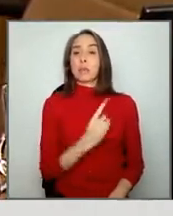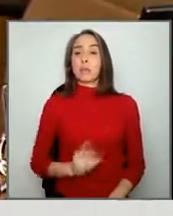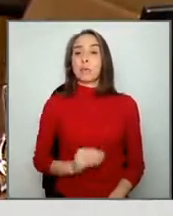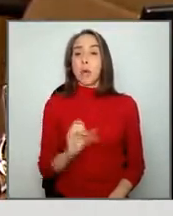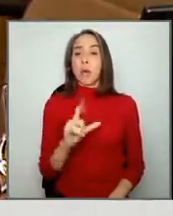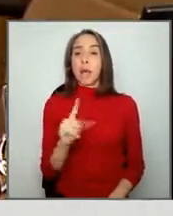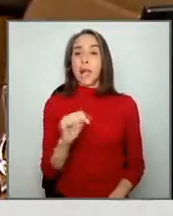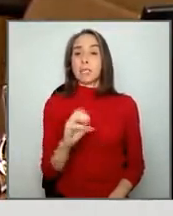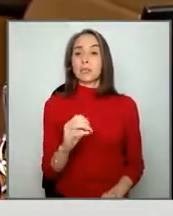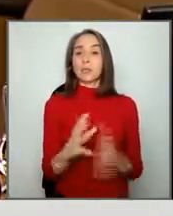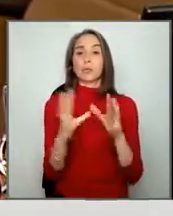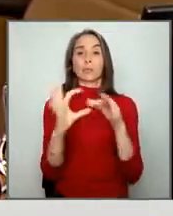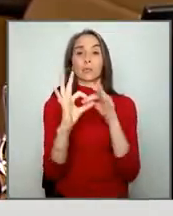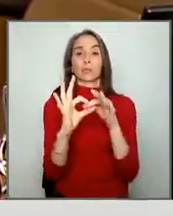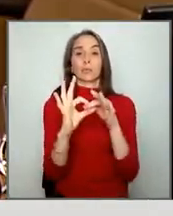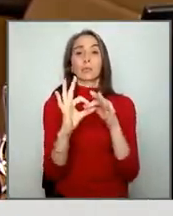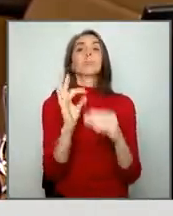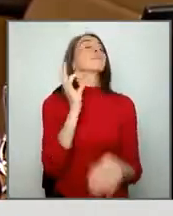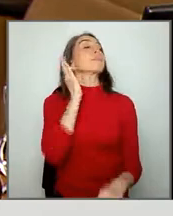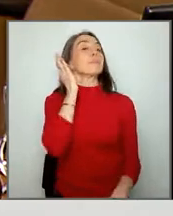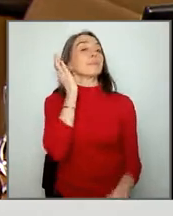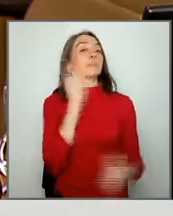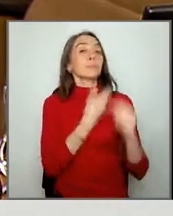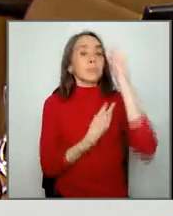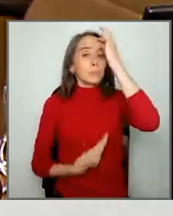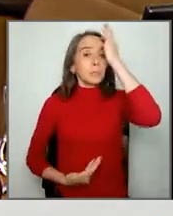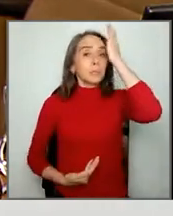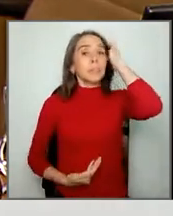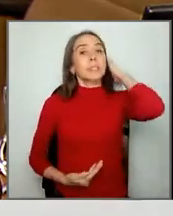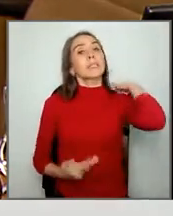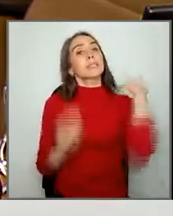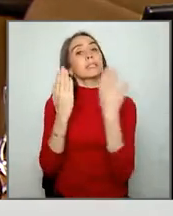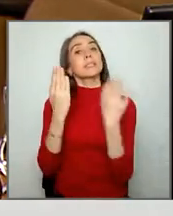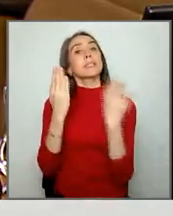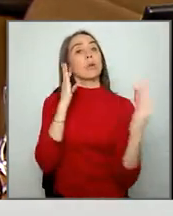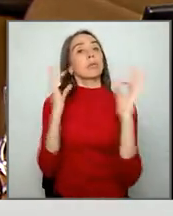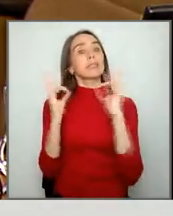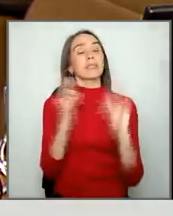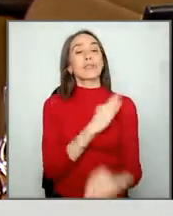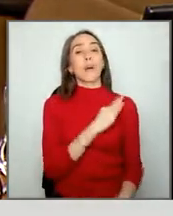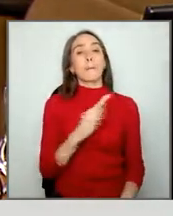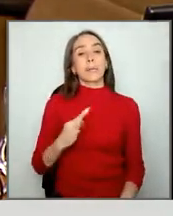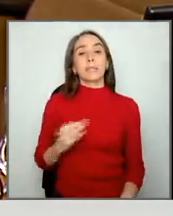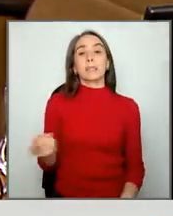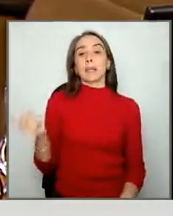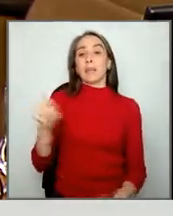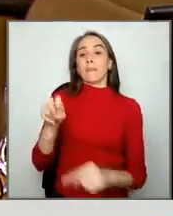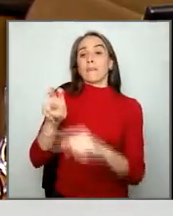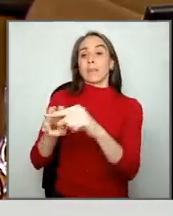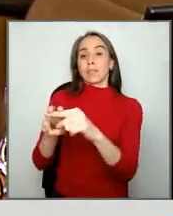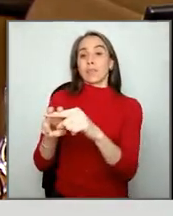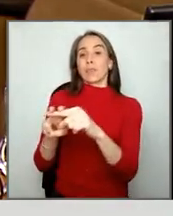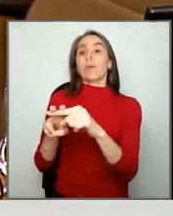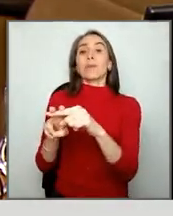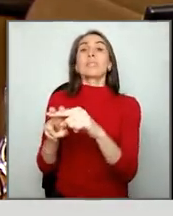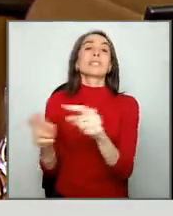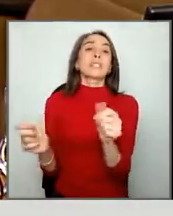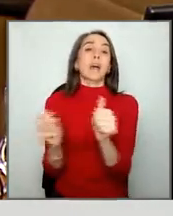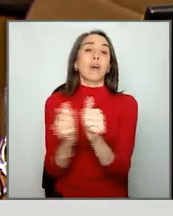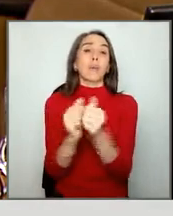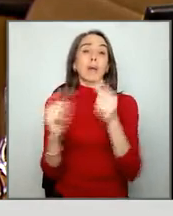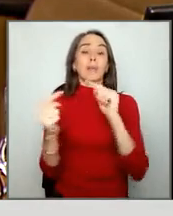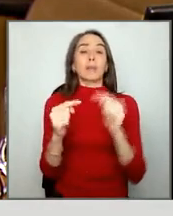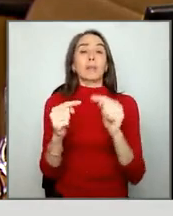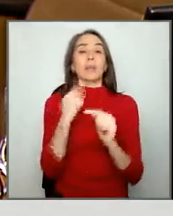Muchas gracias presidenta saludar a la señora ministra que acompaña este debate y destacar la creación de esta nueva